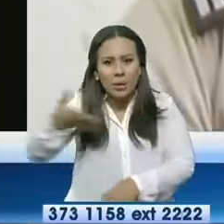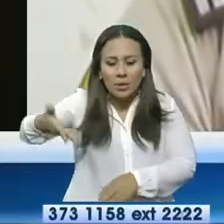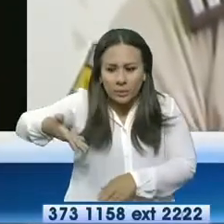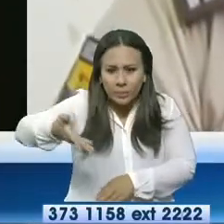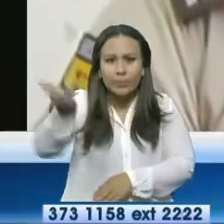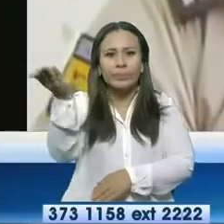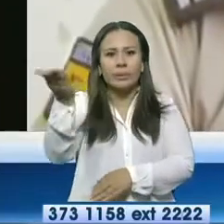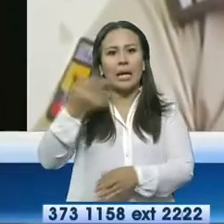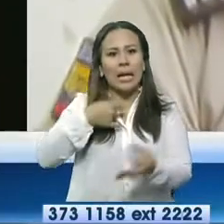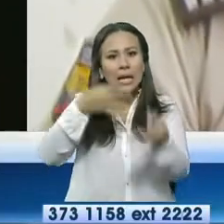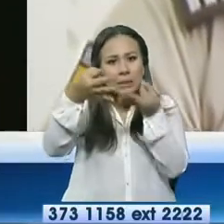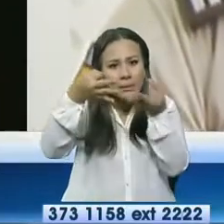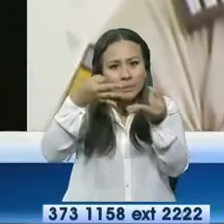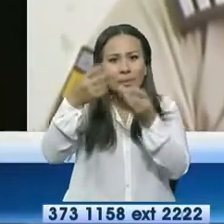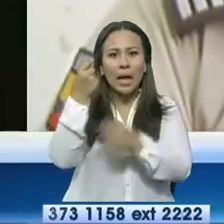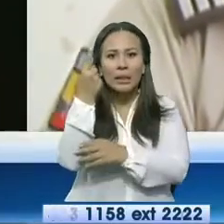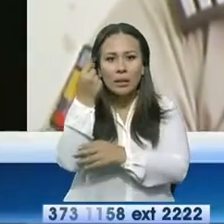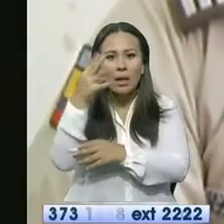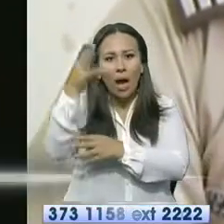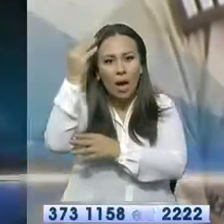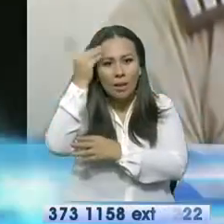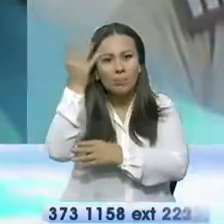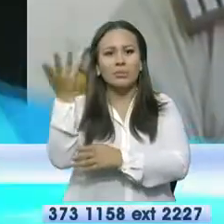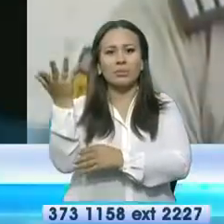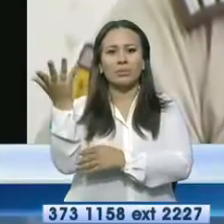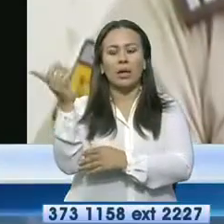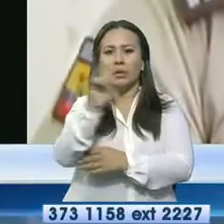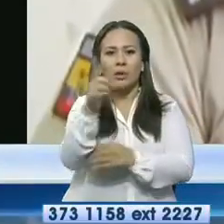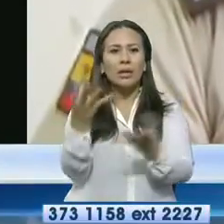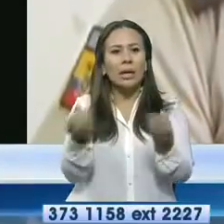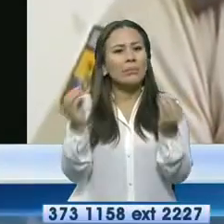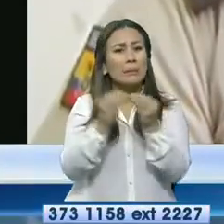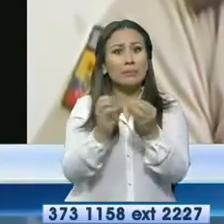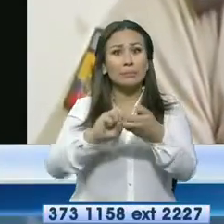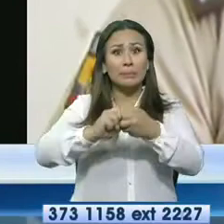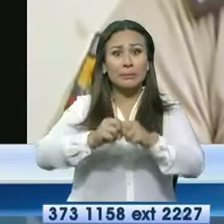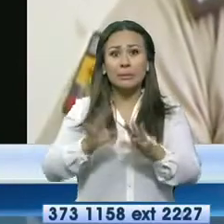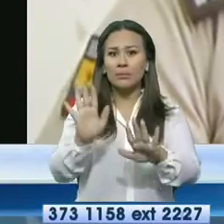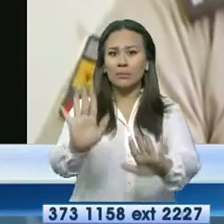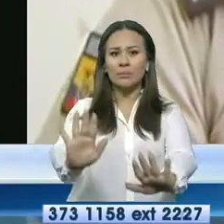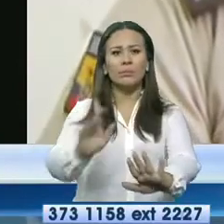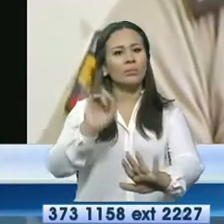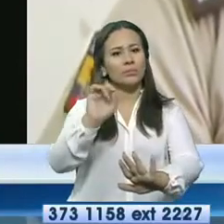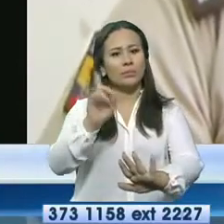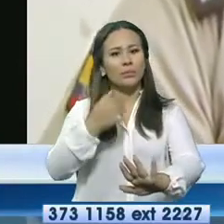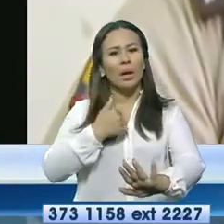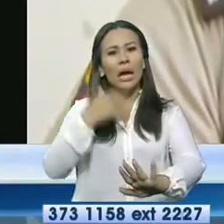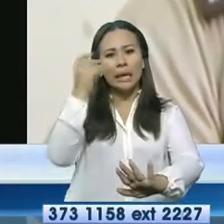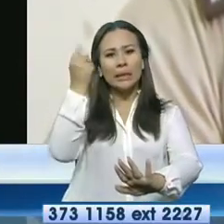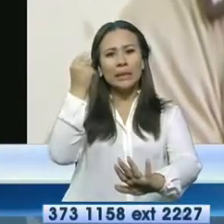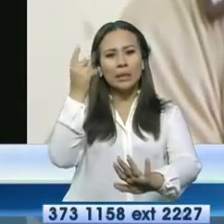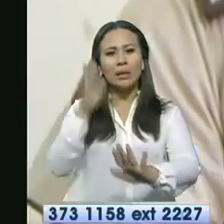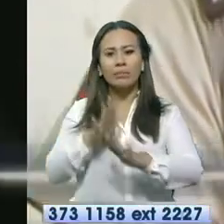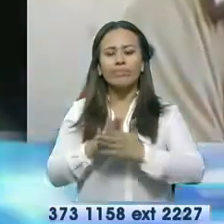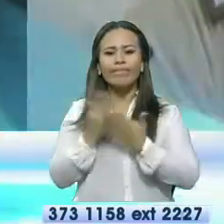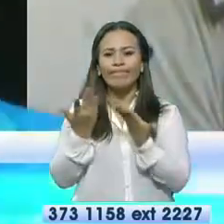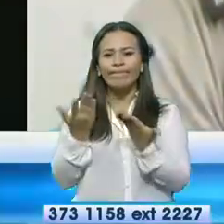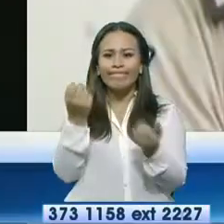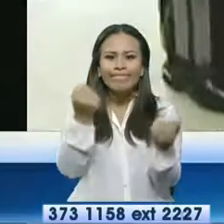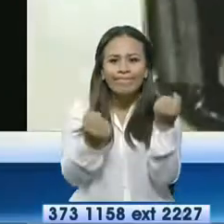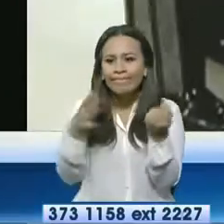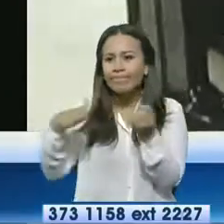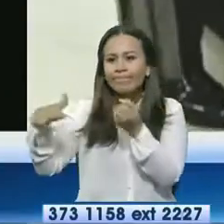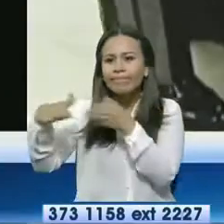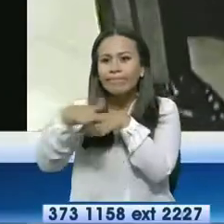a las disposiciones policiales. No queremos que existan consecuencias lamentables producto del desplazamiento operativo policial.